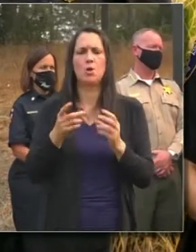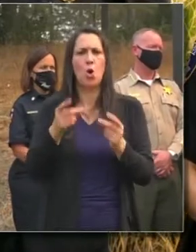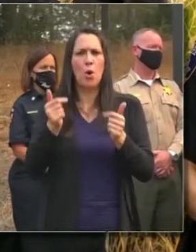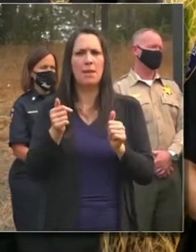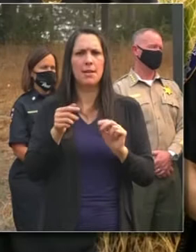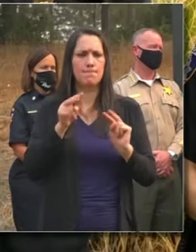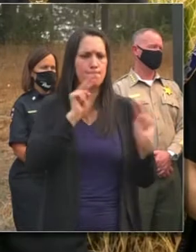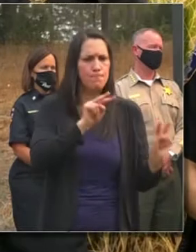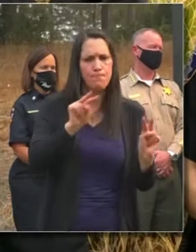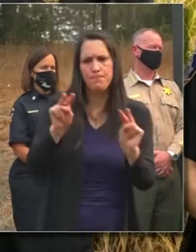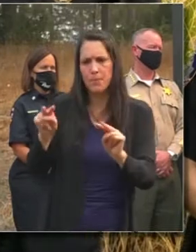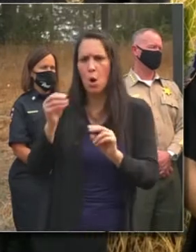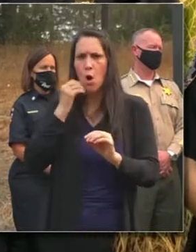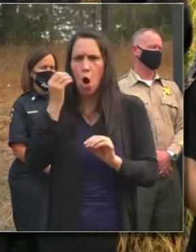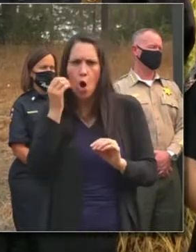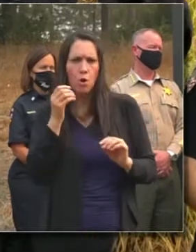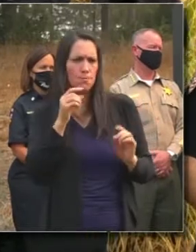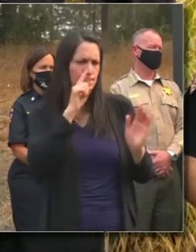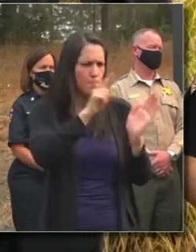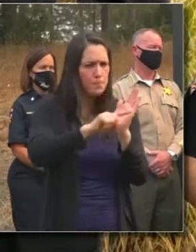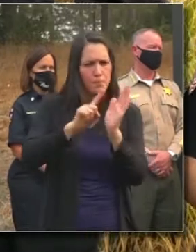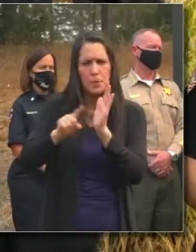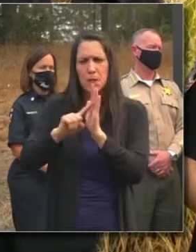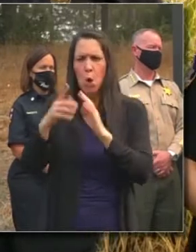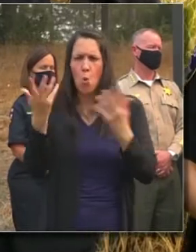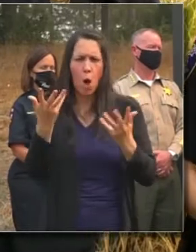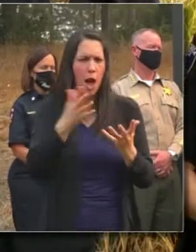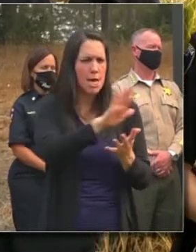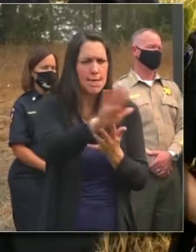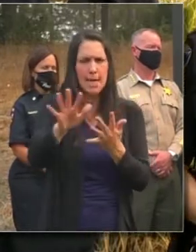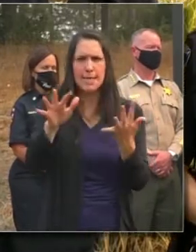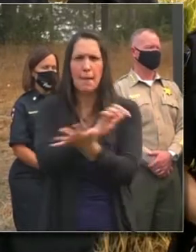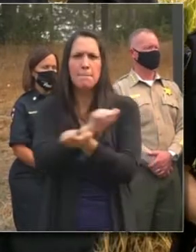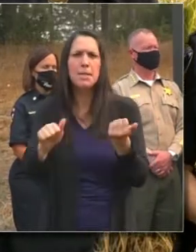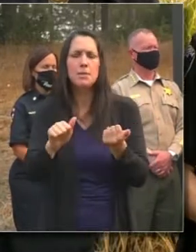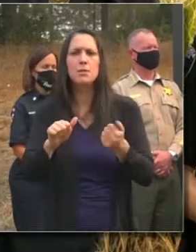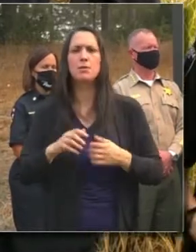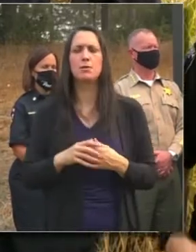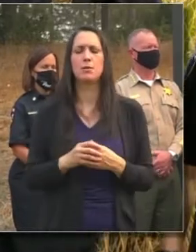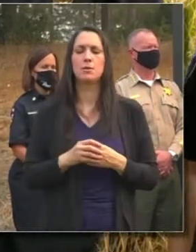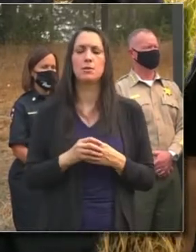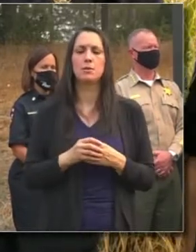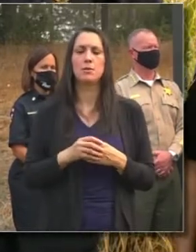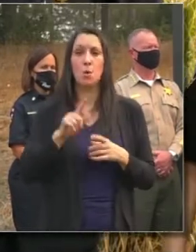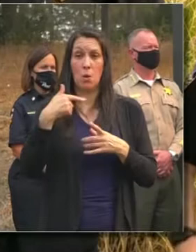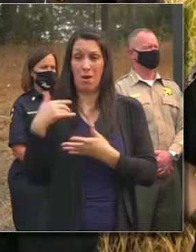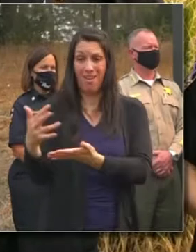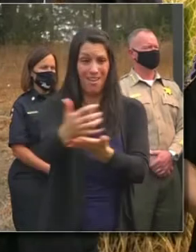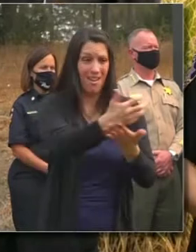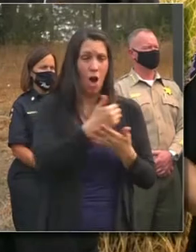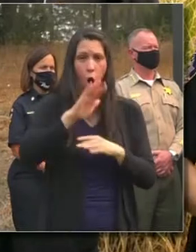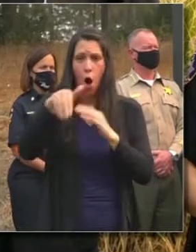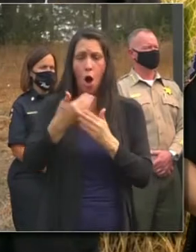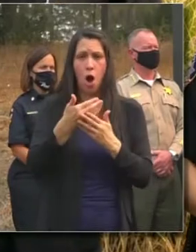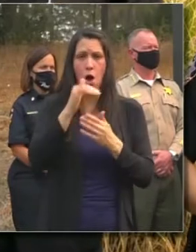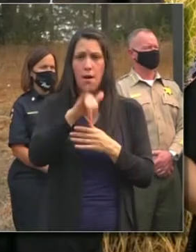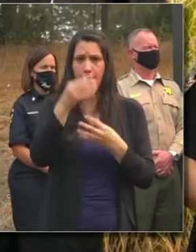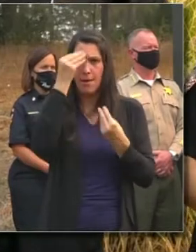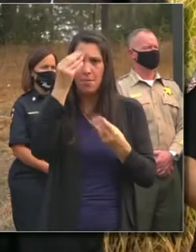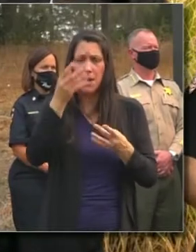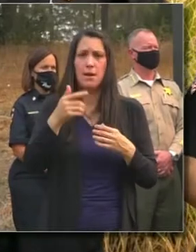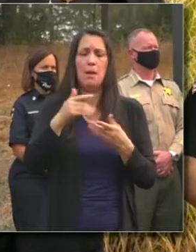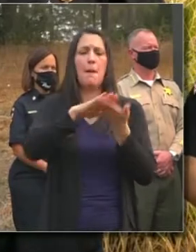medir rápidamente cuál es el daño y las pérdidas de estructuras y eso al obtener toda esa data podemos